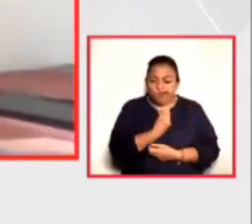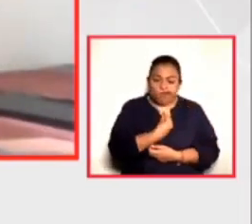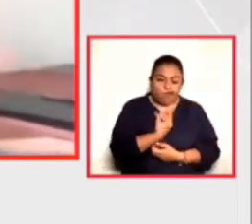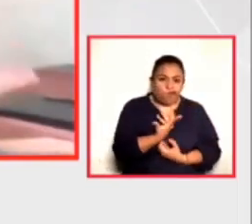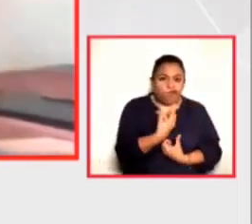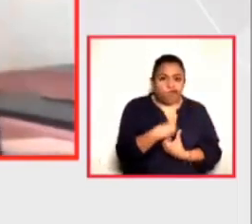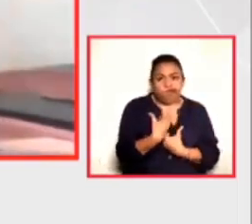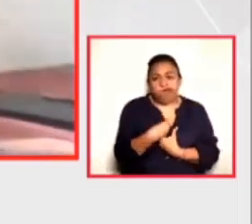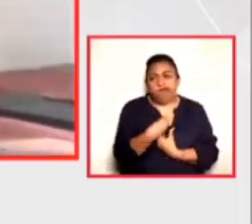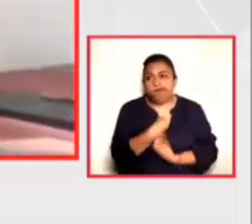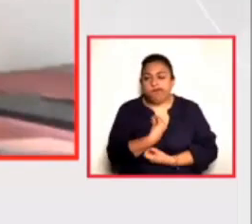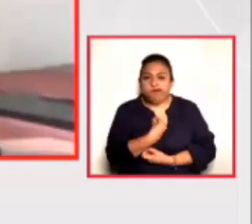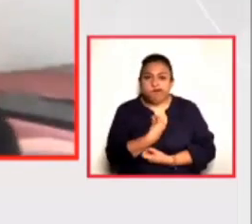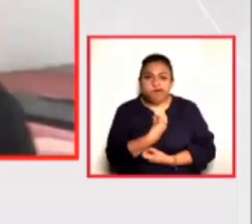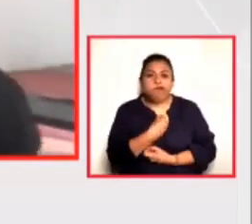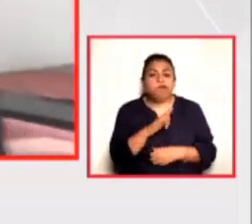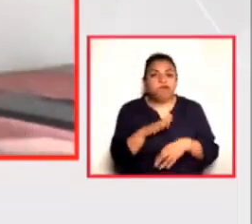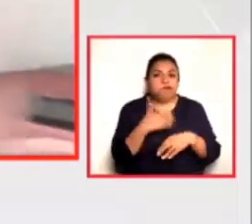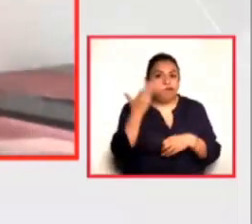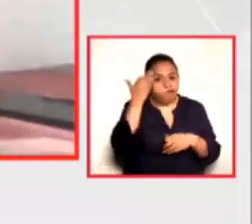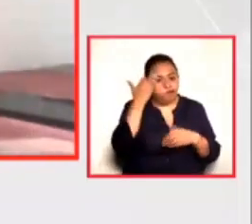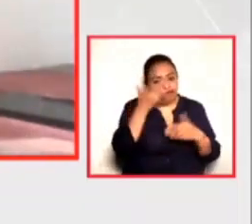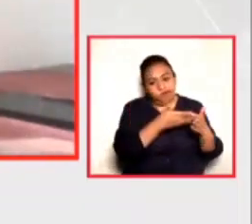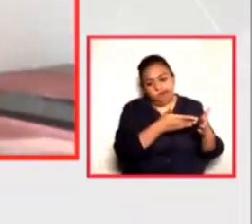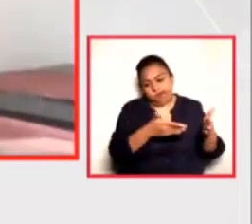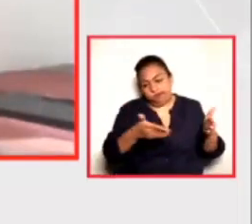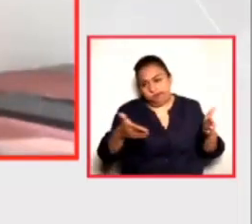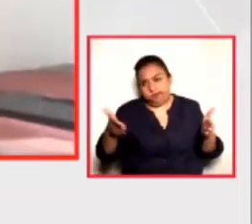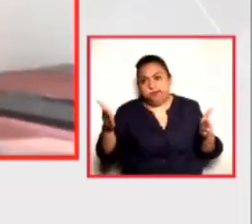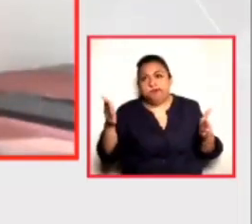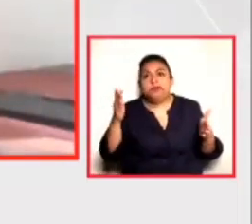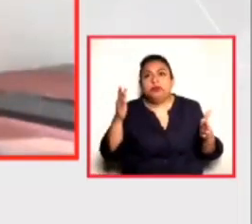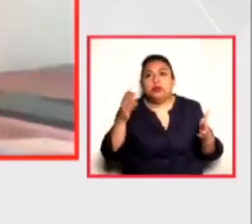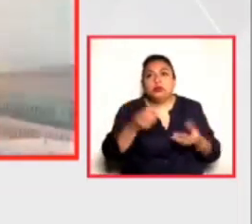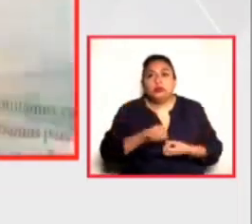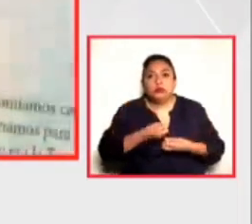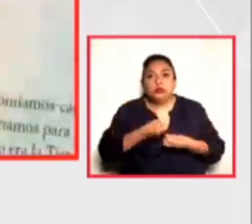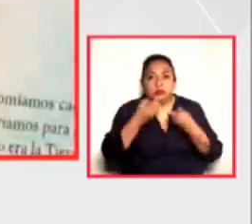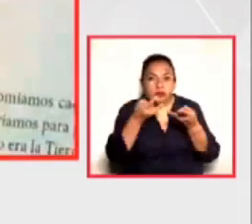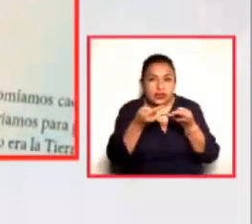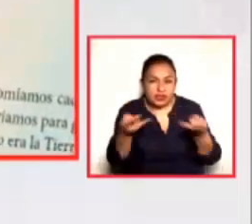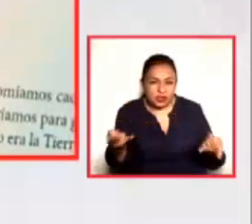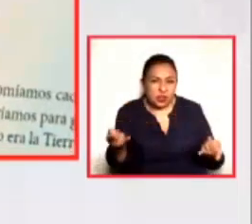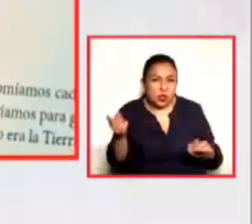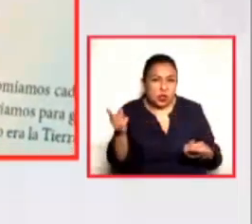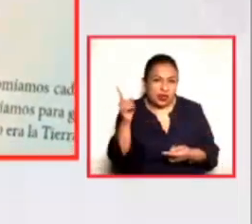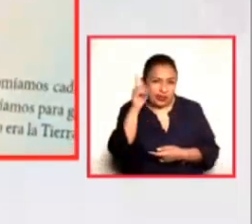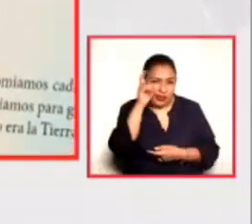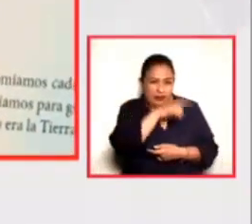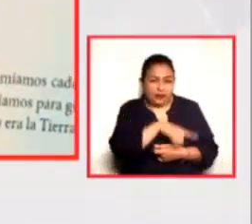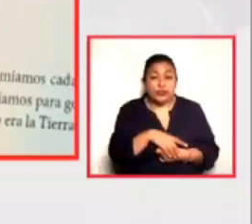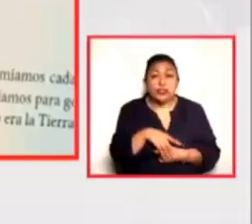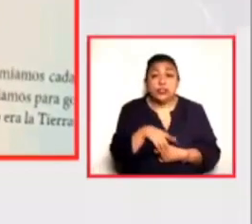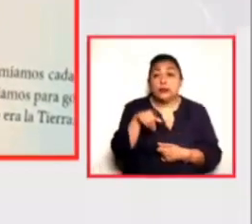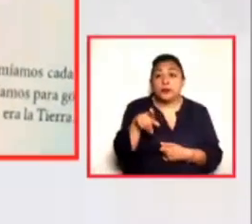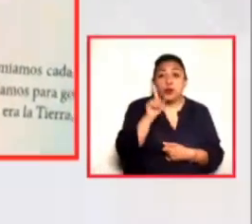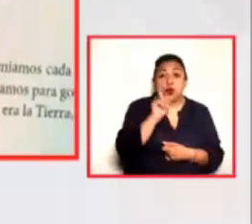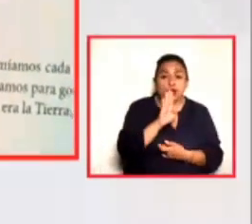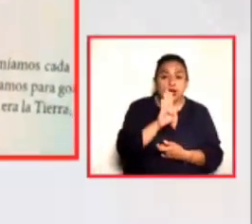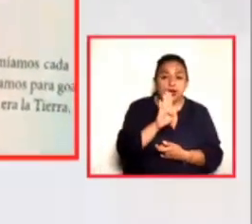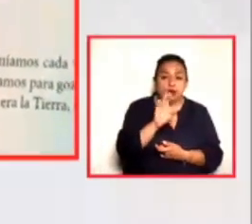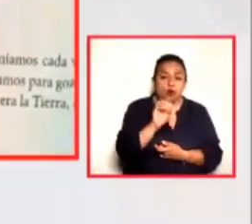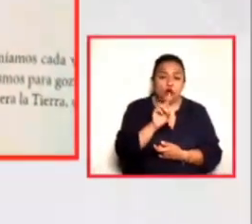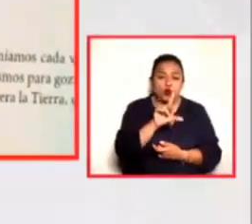tanto, siguiendo la lógica de la novela, en contarnos su propia historia. Para Boullosa, la novela refleja la